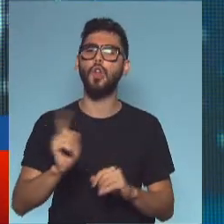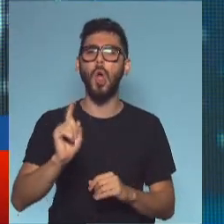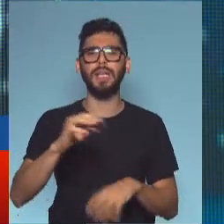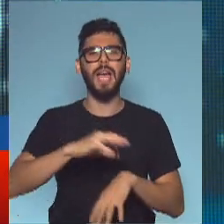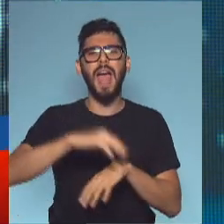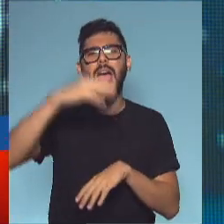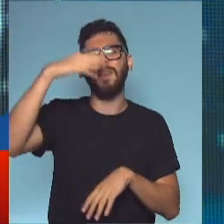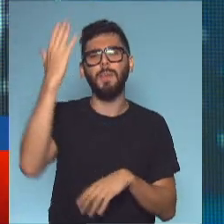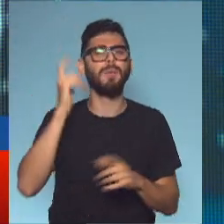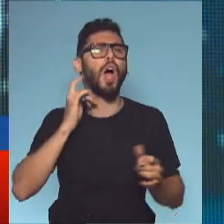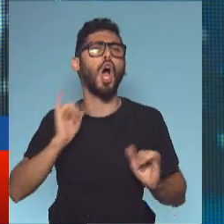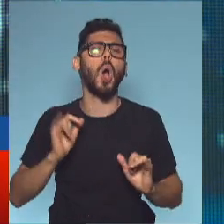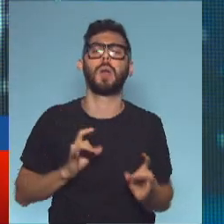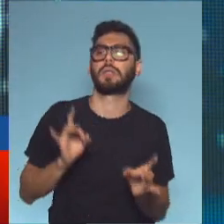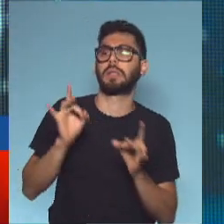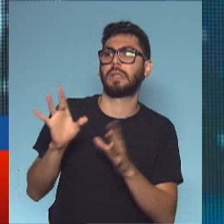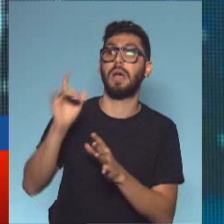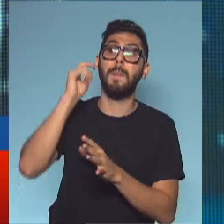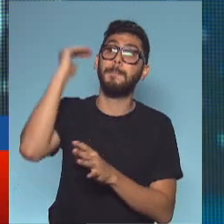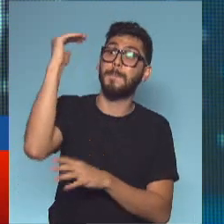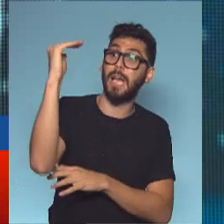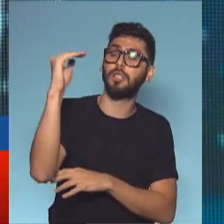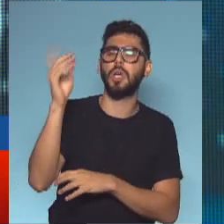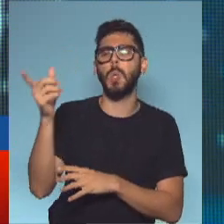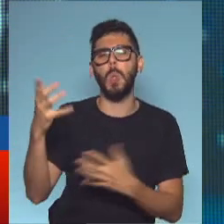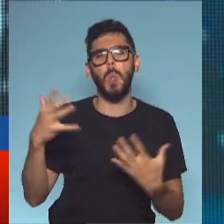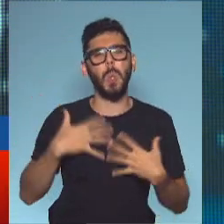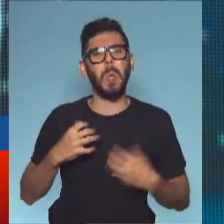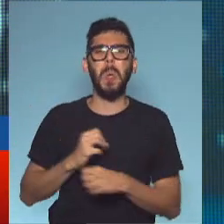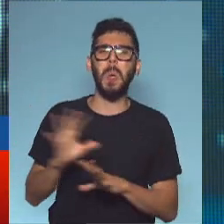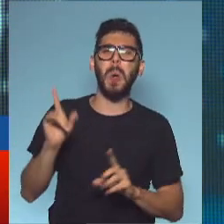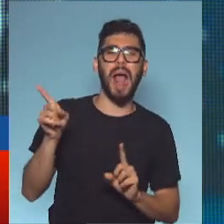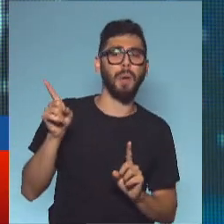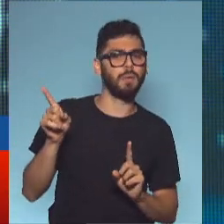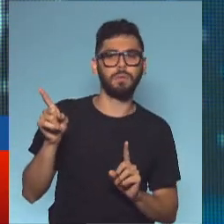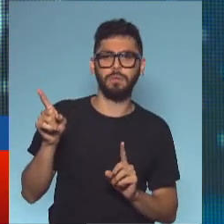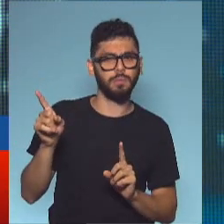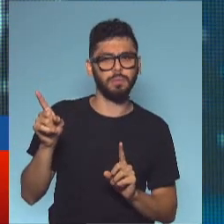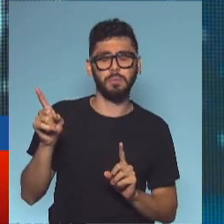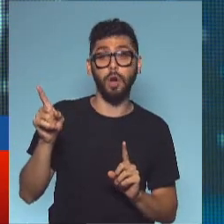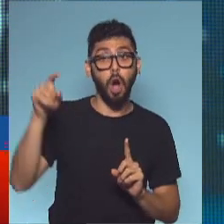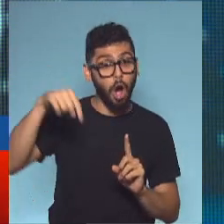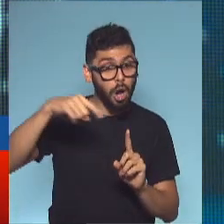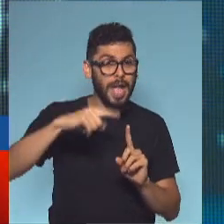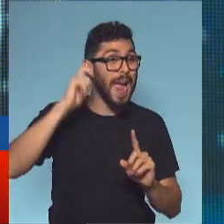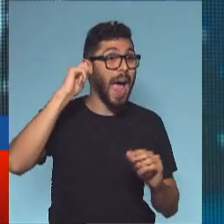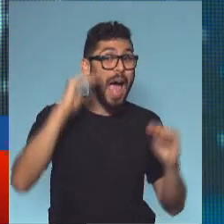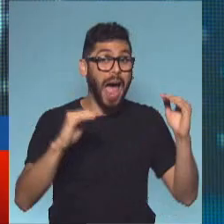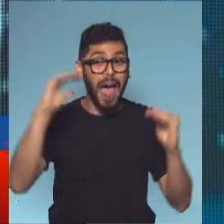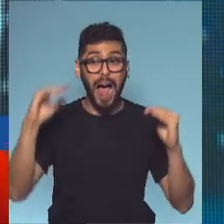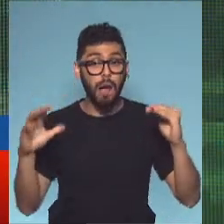enfermedad que los jóvenes contagiaban a los adultos mayores y los adultos mayores la padecían gravemente. Hoy el padecimiento es para distintas franjas etarias.